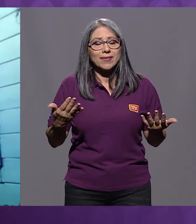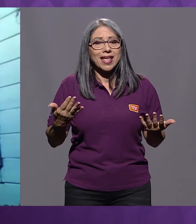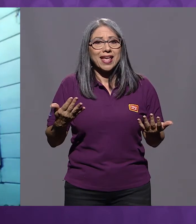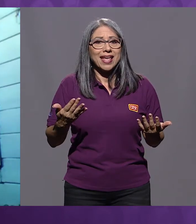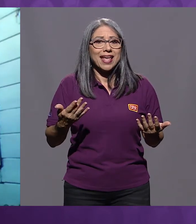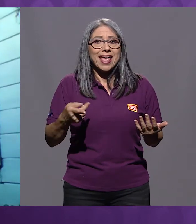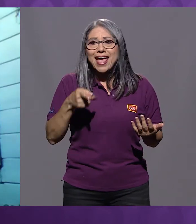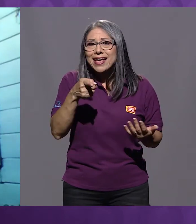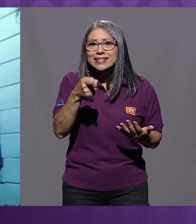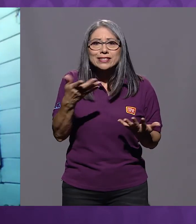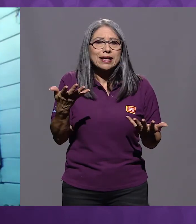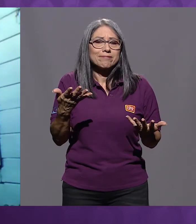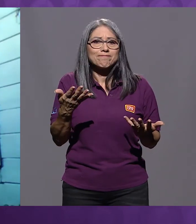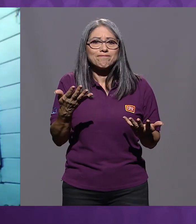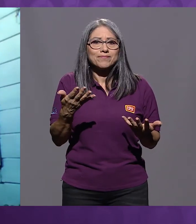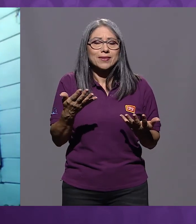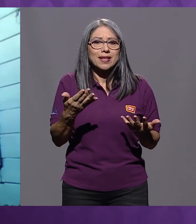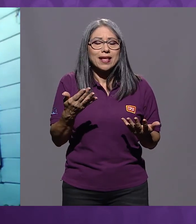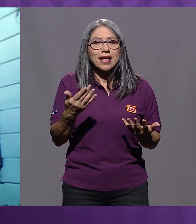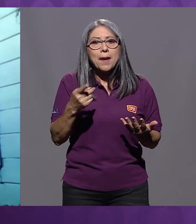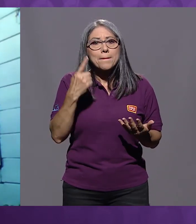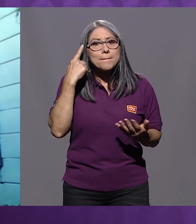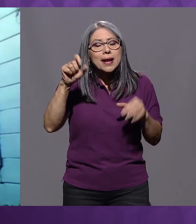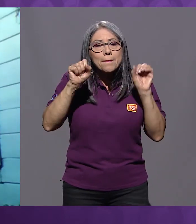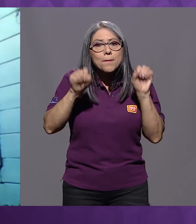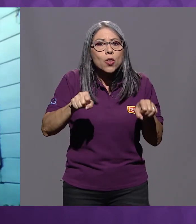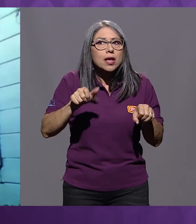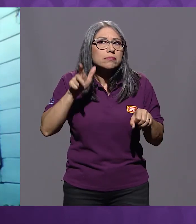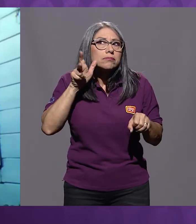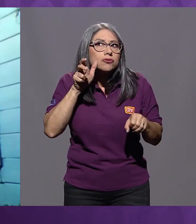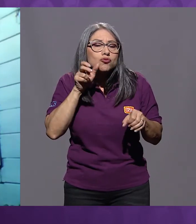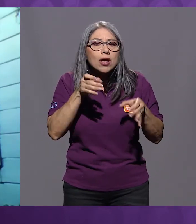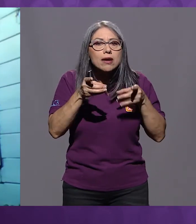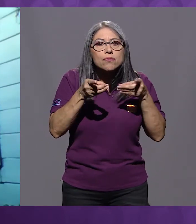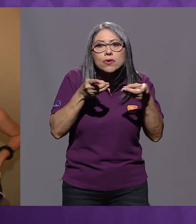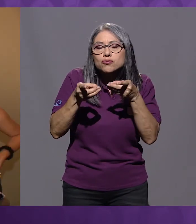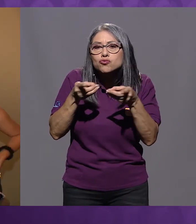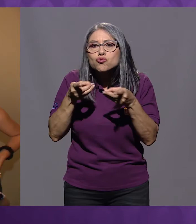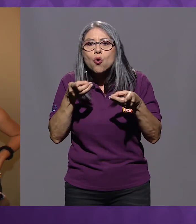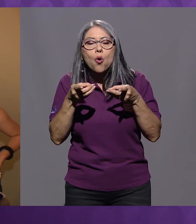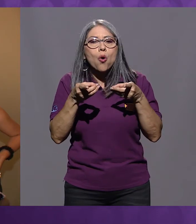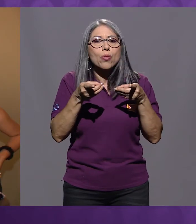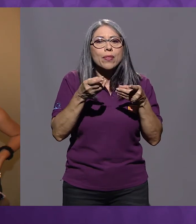esa que se puede llegar a decir ese mecanismo para poder describirlo, las imágenes.